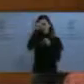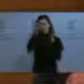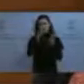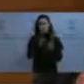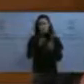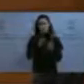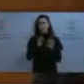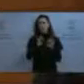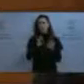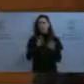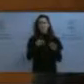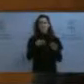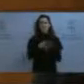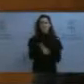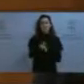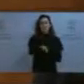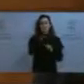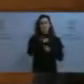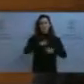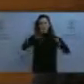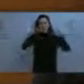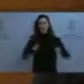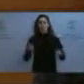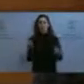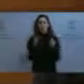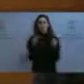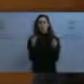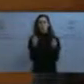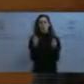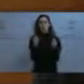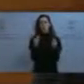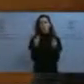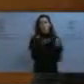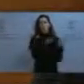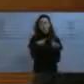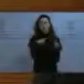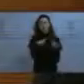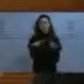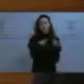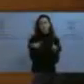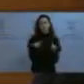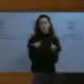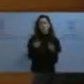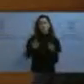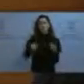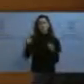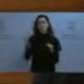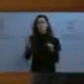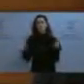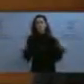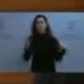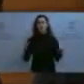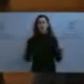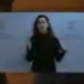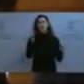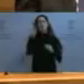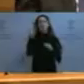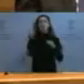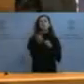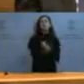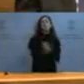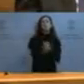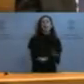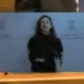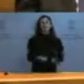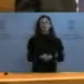caos en el acceso a los lagos de Covadonga en los días de mayor afluencia de visitantes y fuera del periodo de regulación? Gracias, señoría.